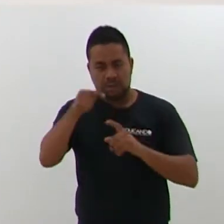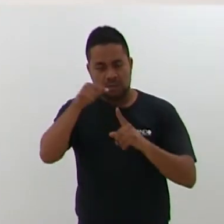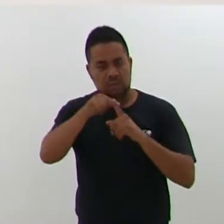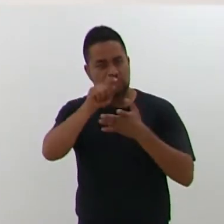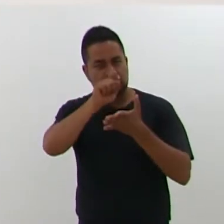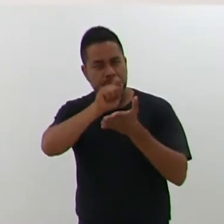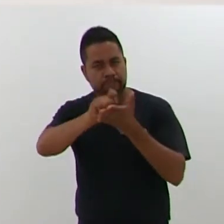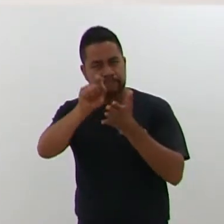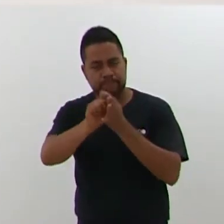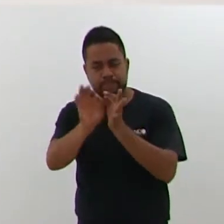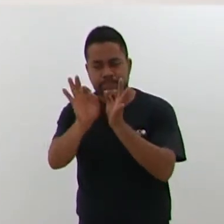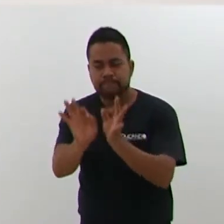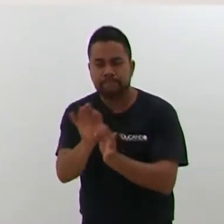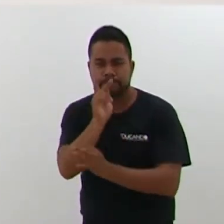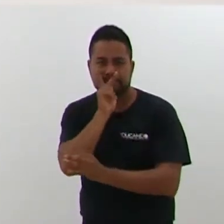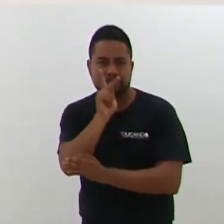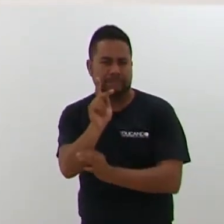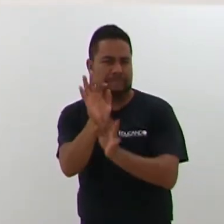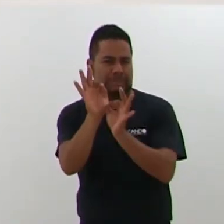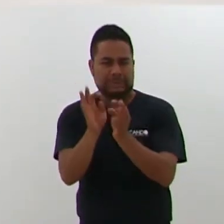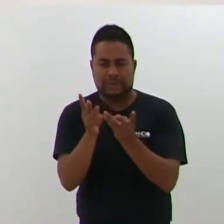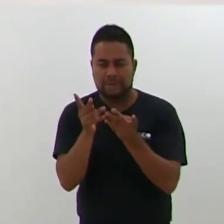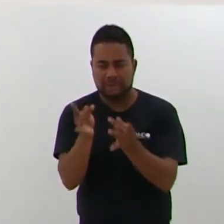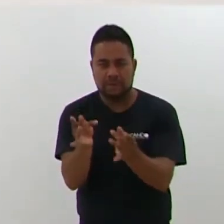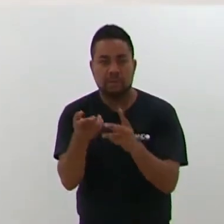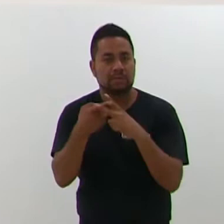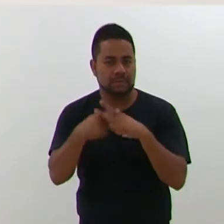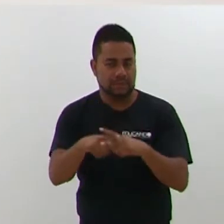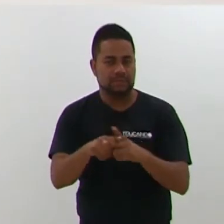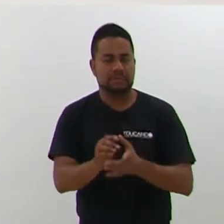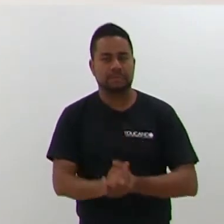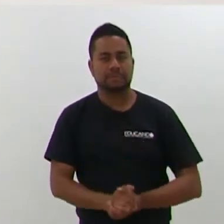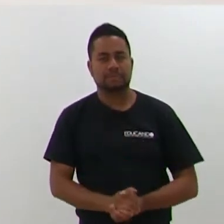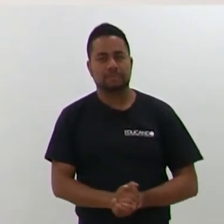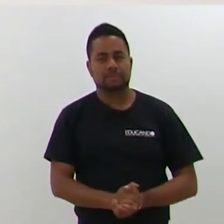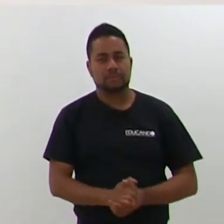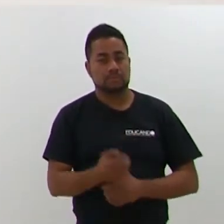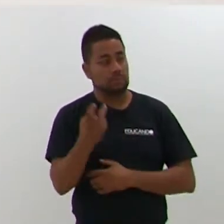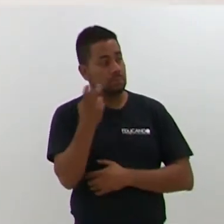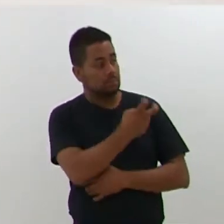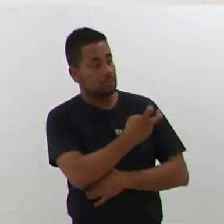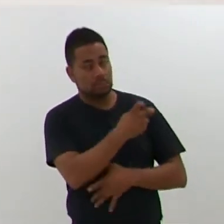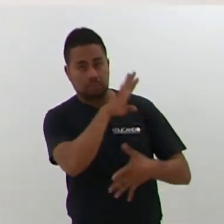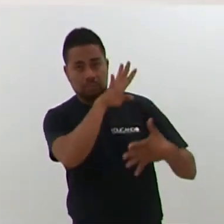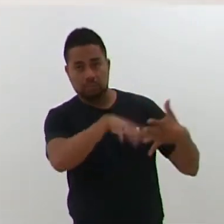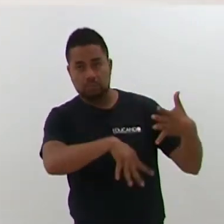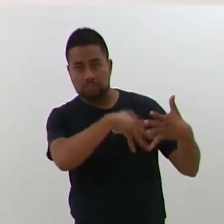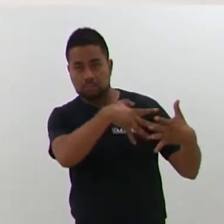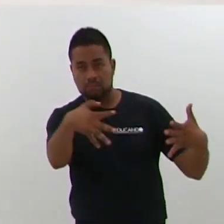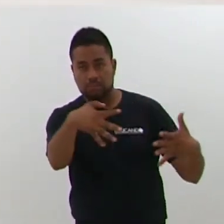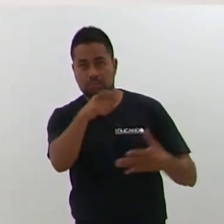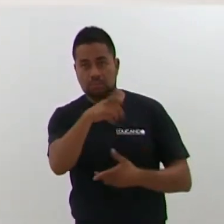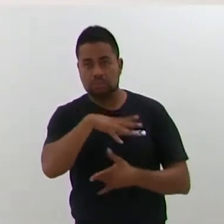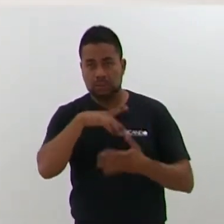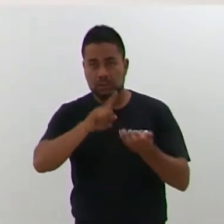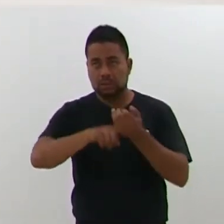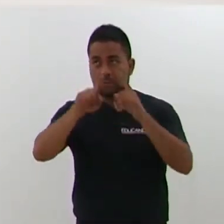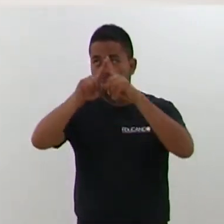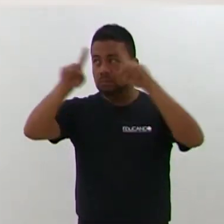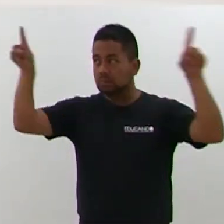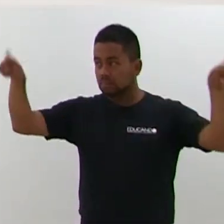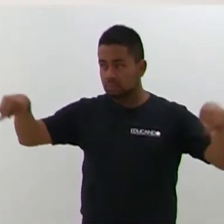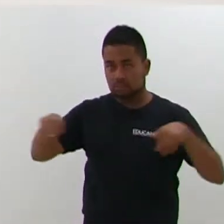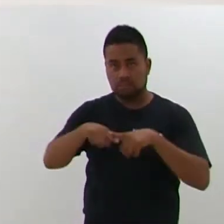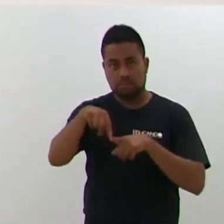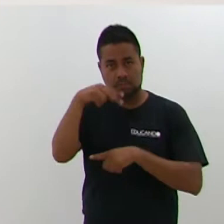correctamente las palabras. Bueno, entonces vamos a empezar. Este cuadro que ustedes ven acá, este esquema que ven en el pizarrón, se